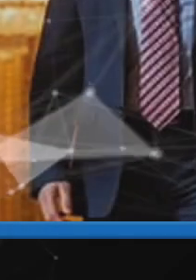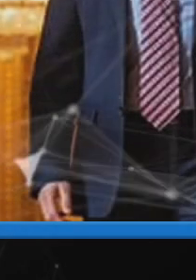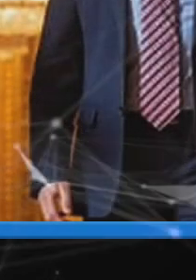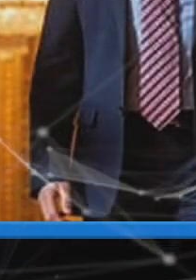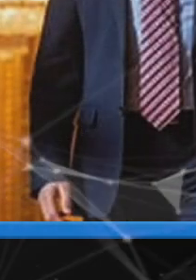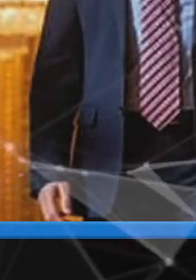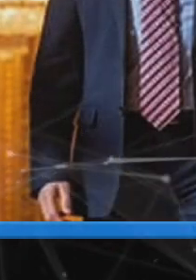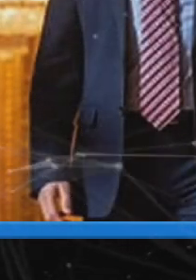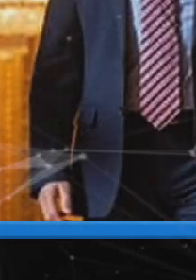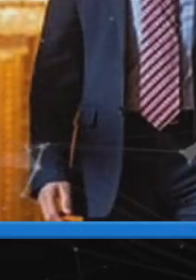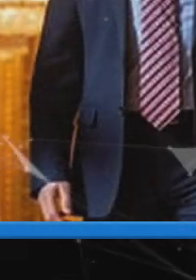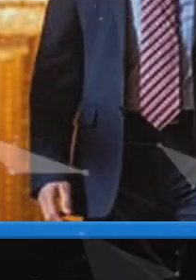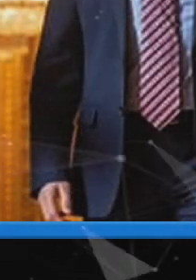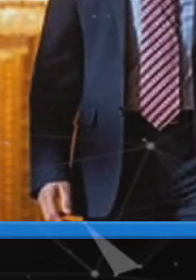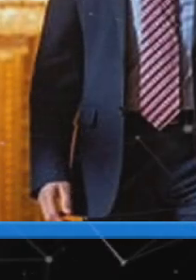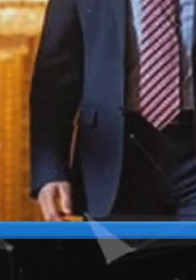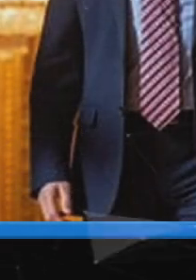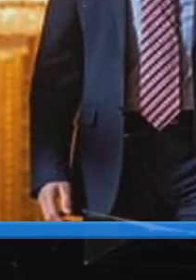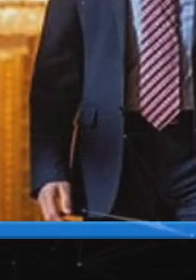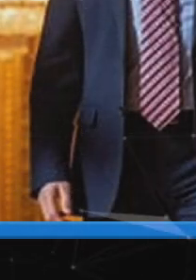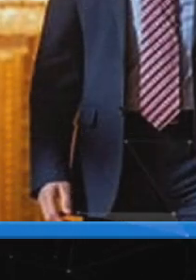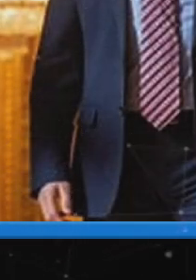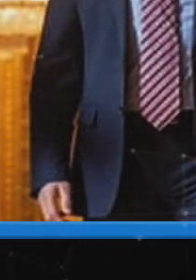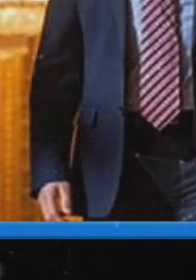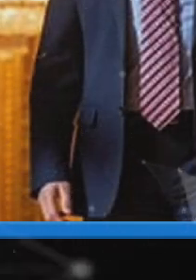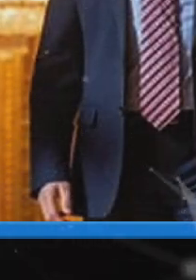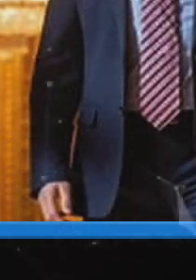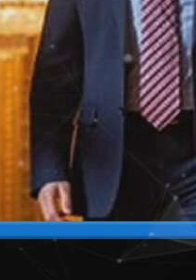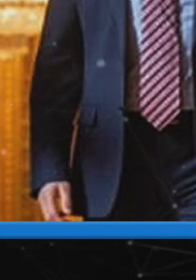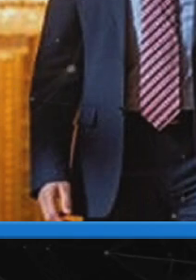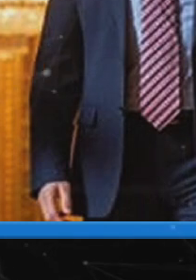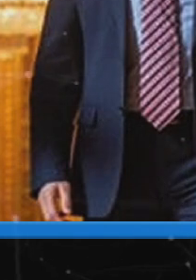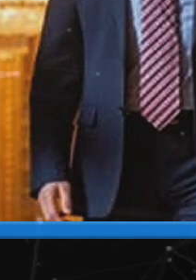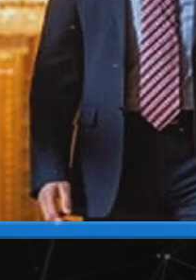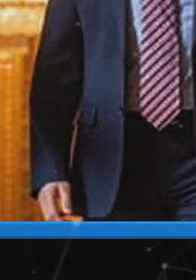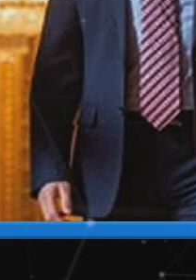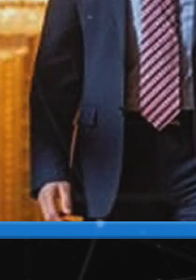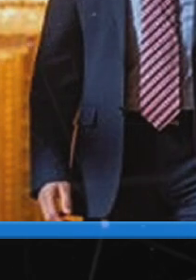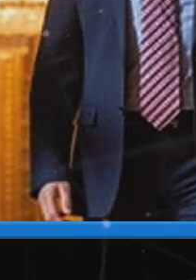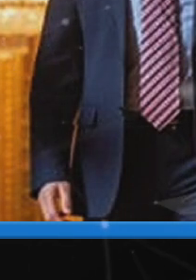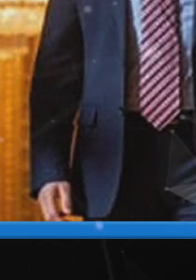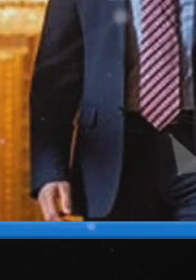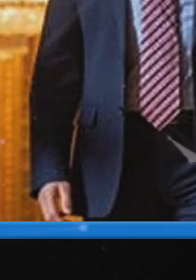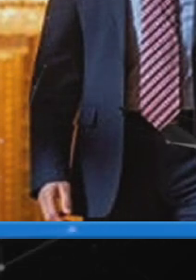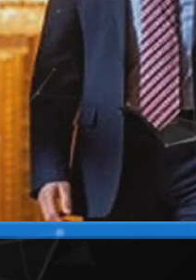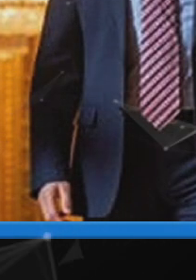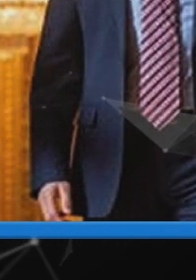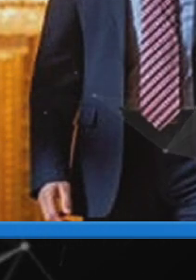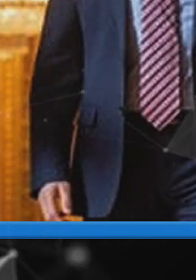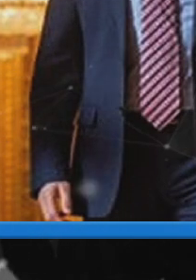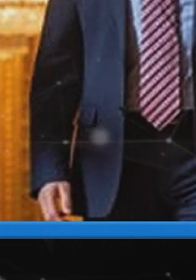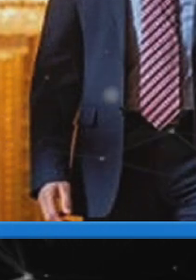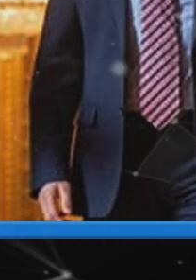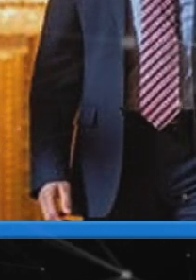Mantente informado y visita nuestra cuenta de Twitter, @escuchadiario, donde podrás encontrar notas destacadas y lo más reciente de